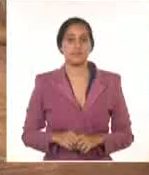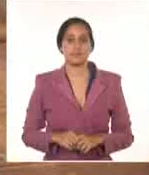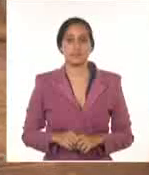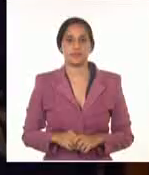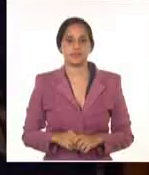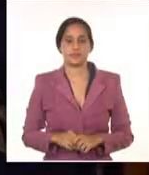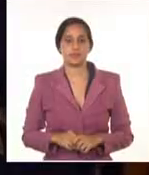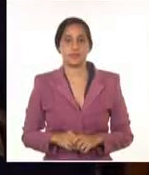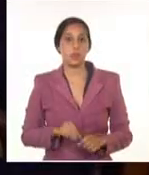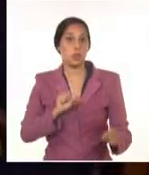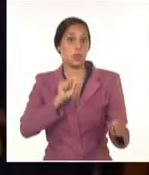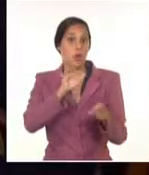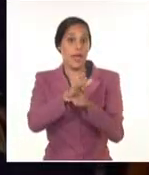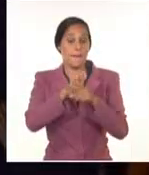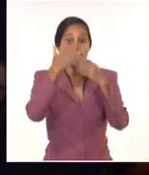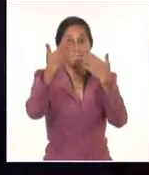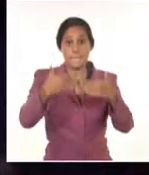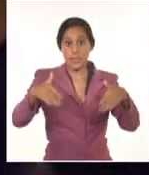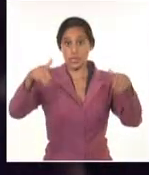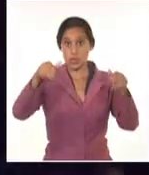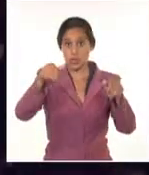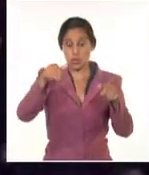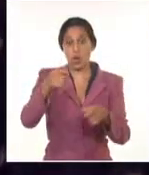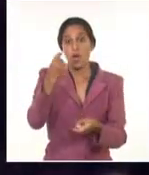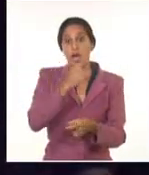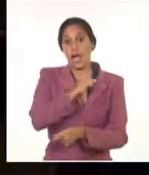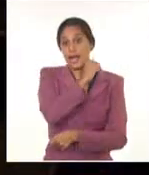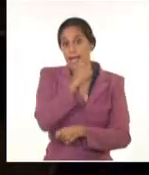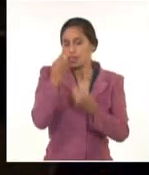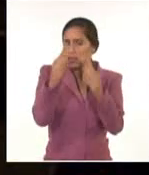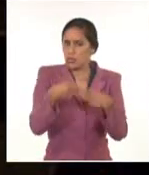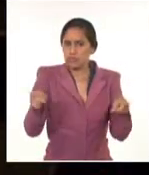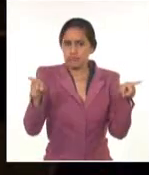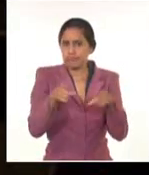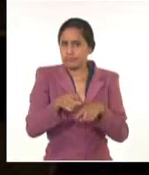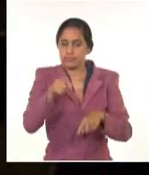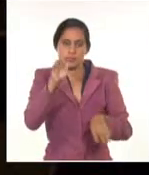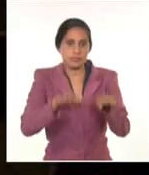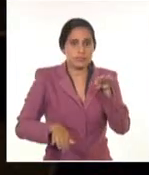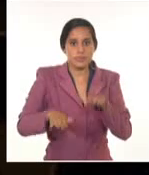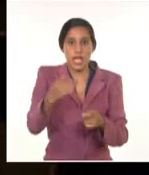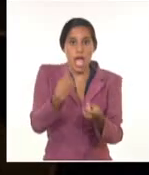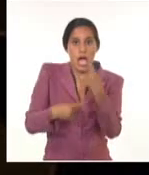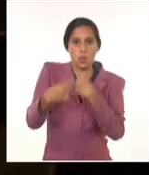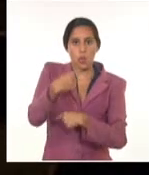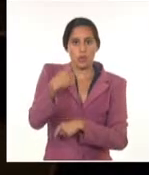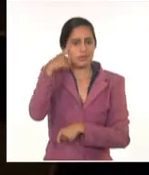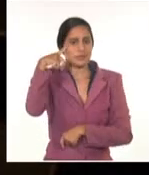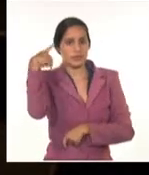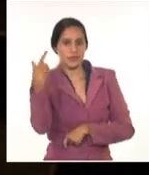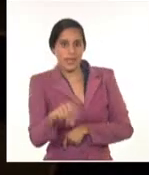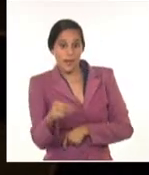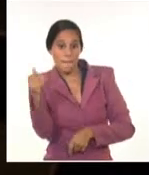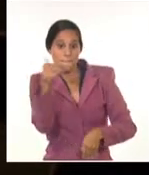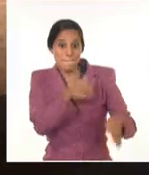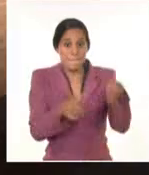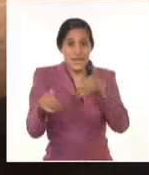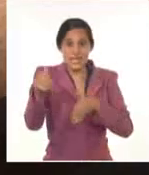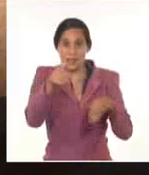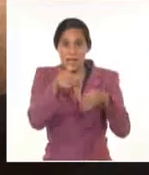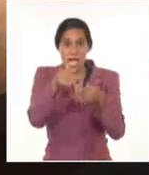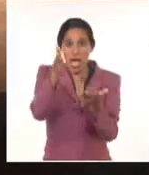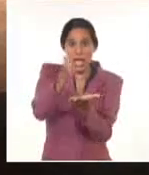Cuando en el inicio del sugerente concierto la orquesta interpretó el bolero de Ravel, muchos no imaginaron que asistirían a una clase